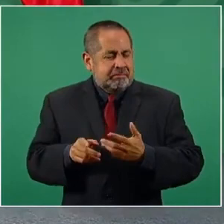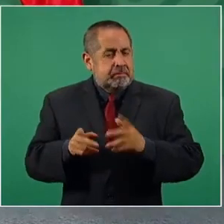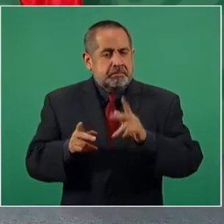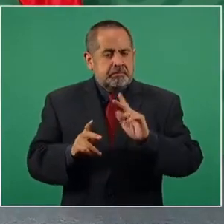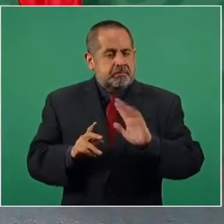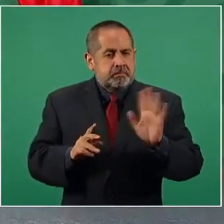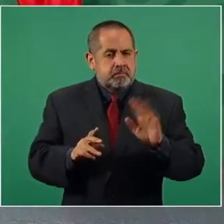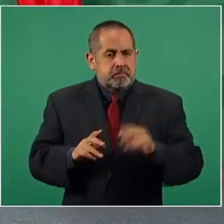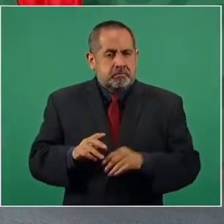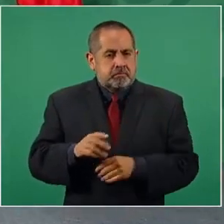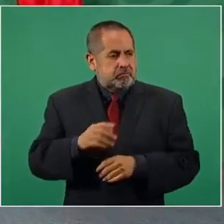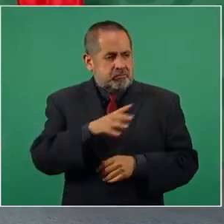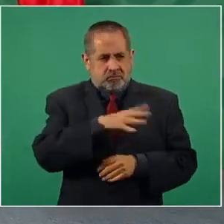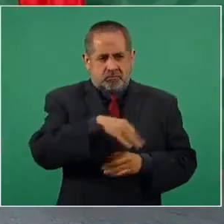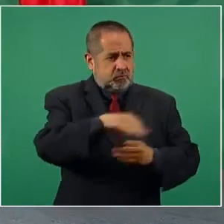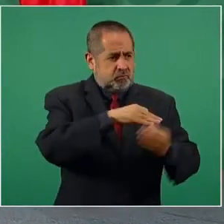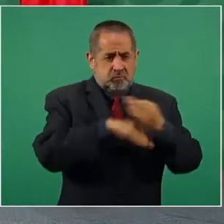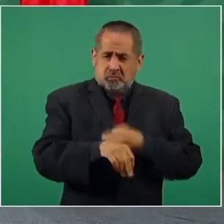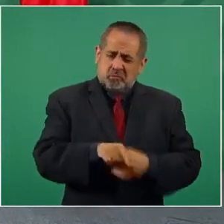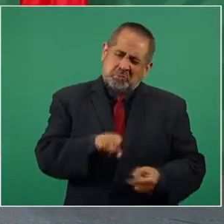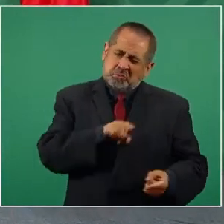pero general,